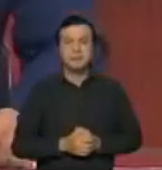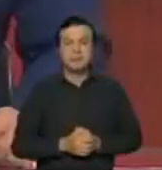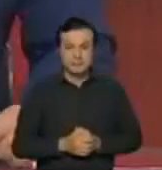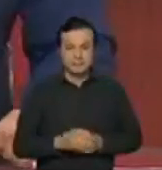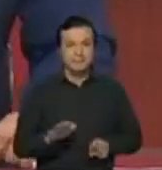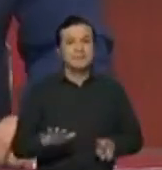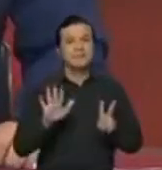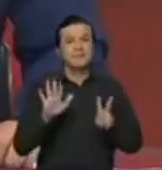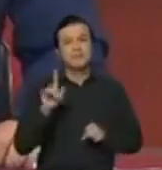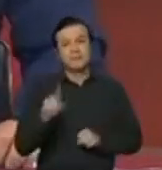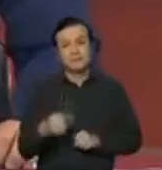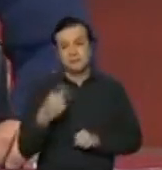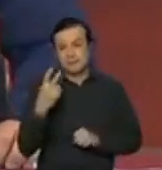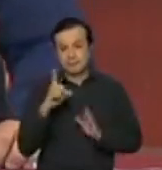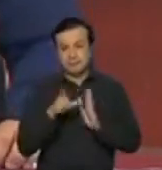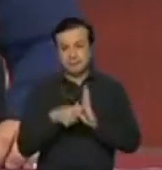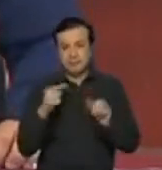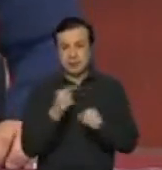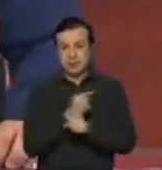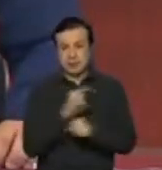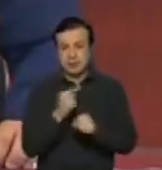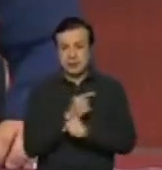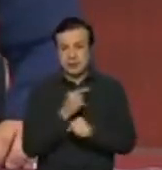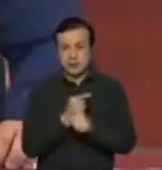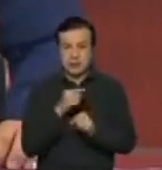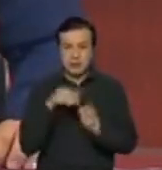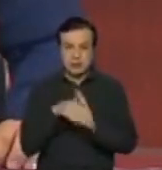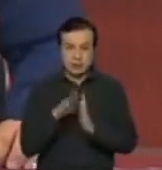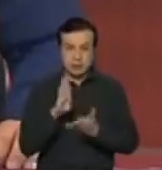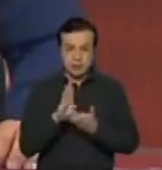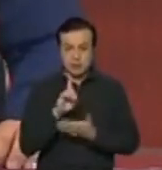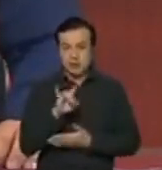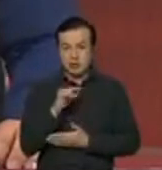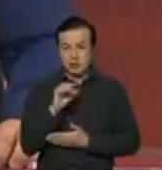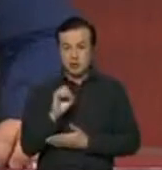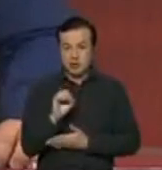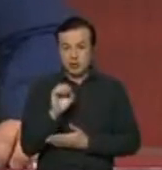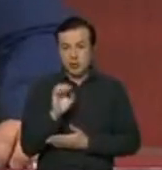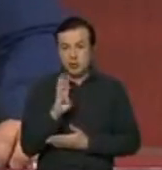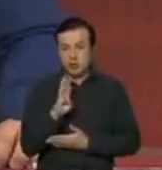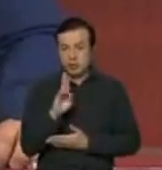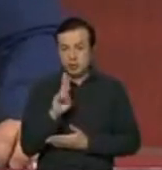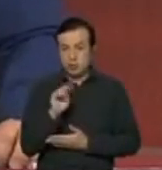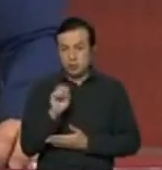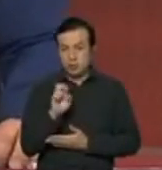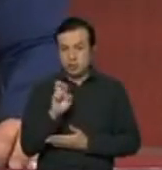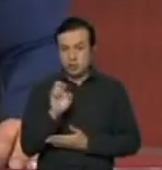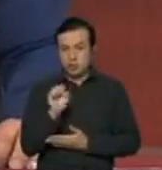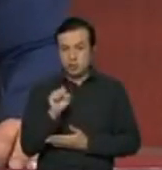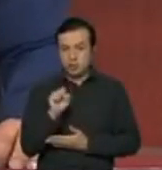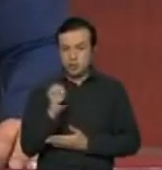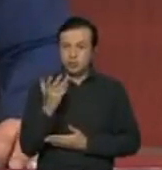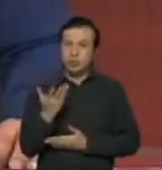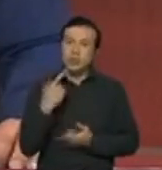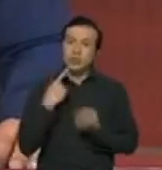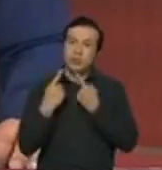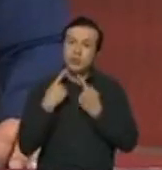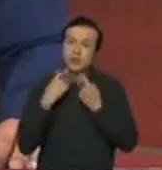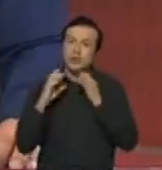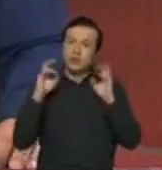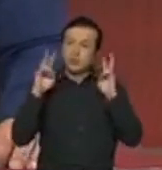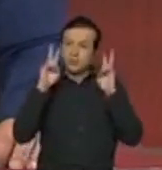7 de la mañana con 12 minutos. El gerente general del BIES, Diego Burneo, nos acompaña esta mañana aquí en Telediario para conversar sobre la